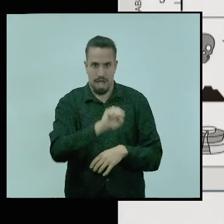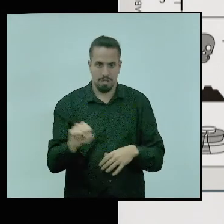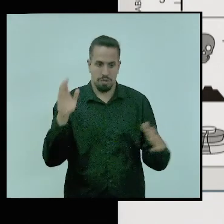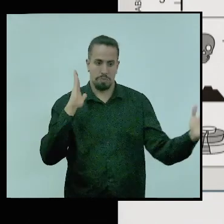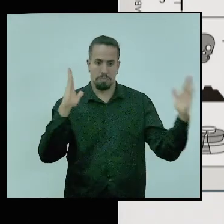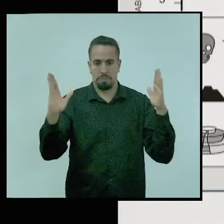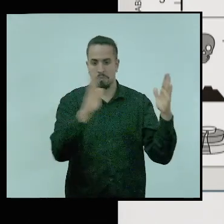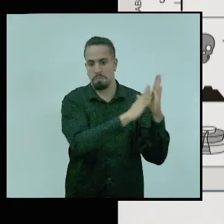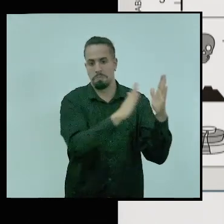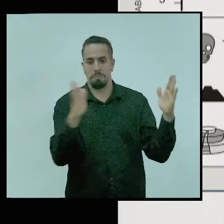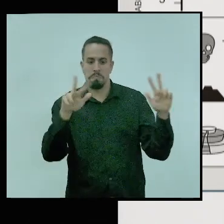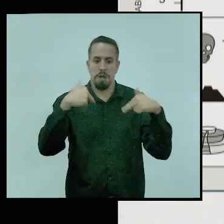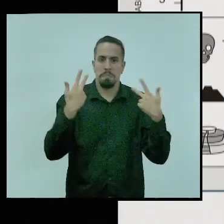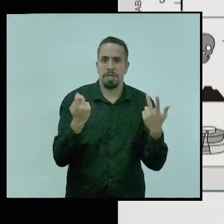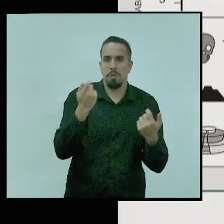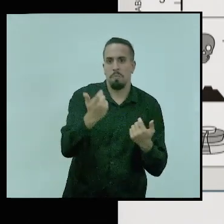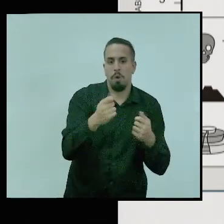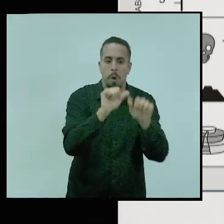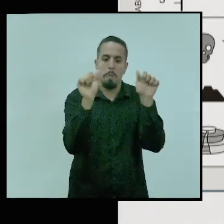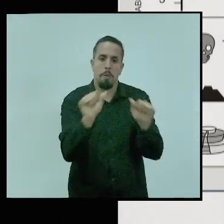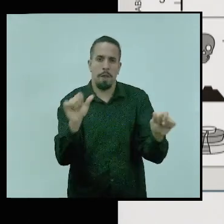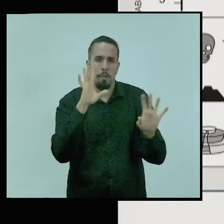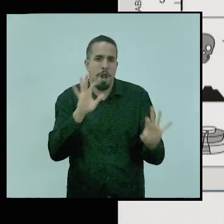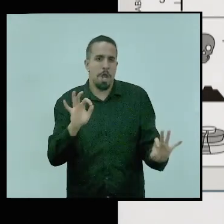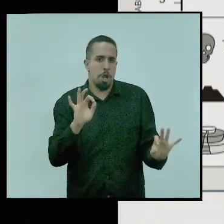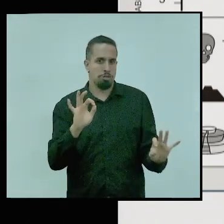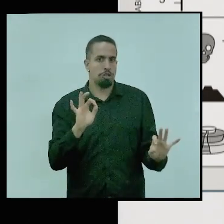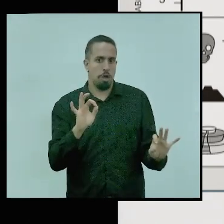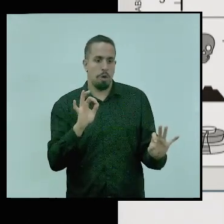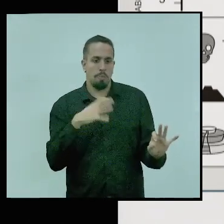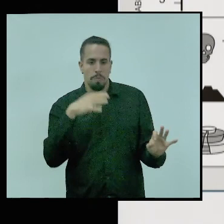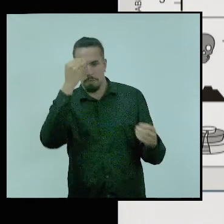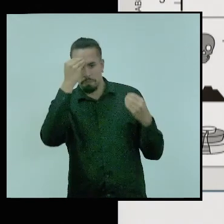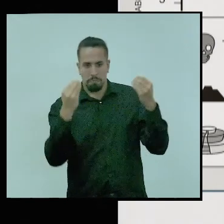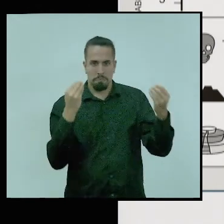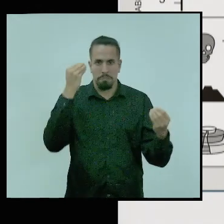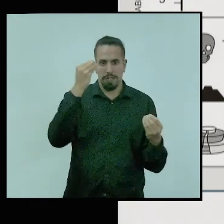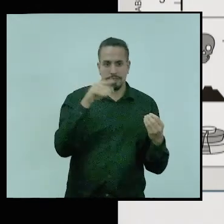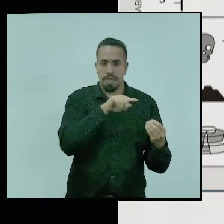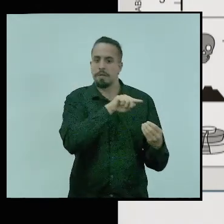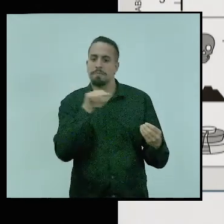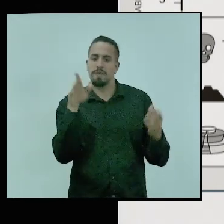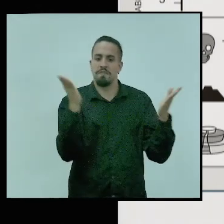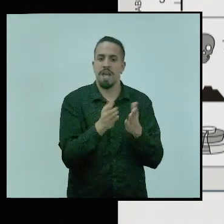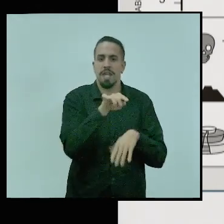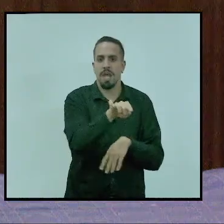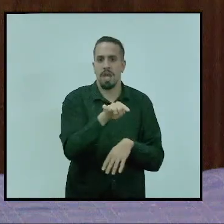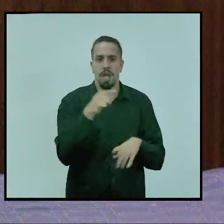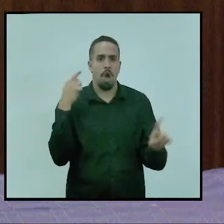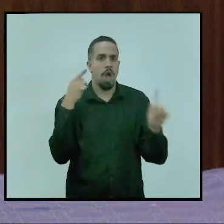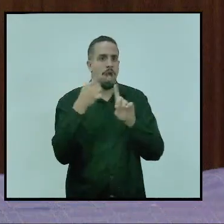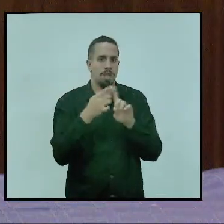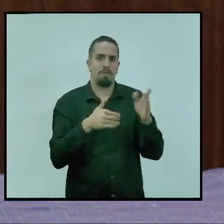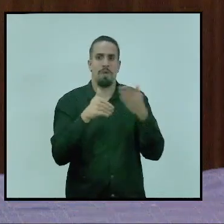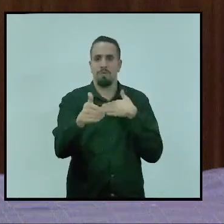permite establecer un modelo de peligrosidad en lo que sería en este valle para periodos de retorno de